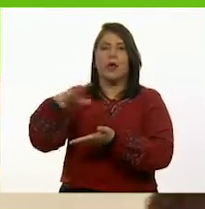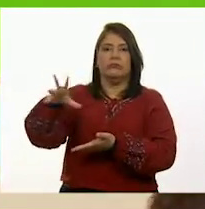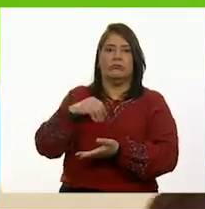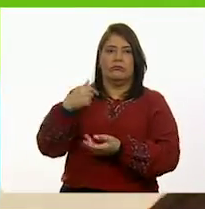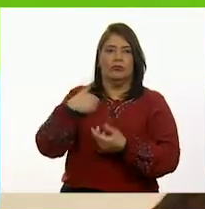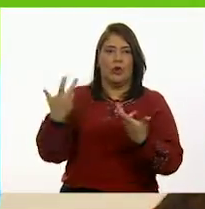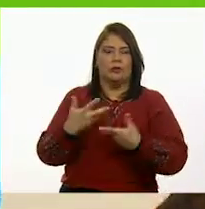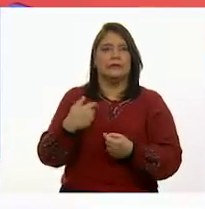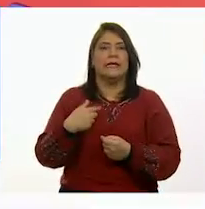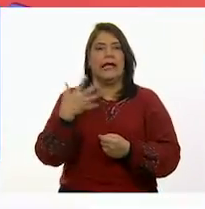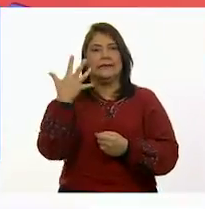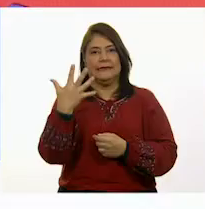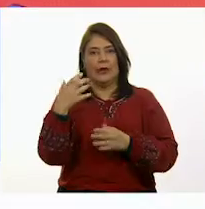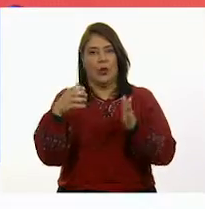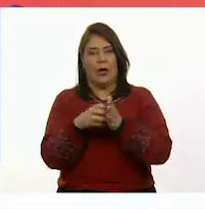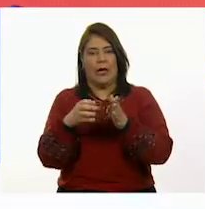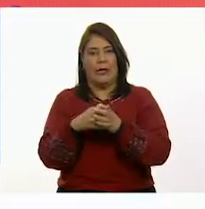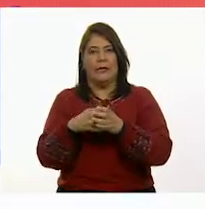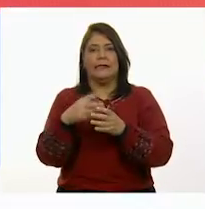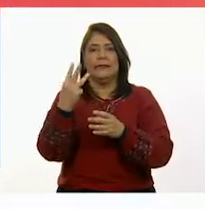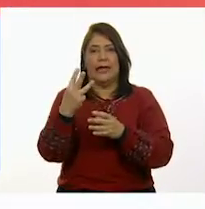5 cajas. Colocar